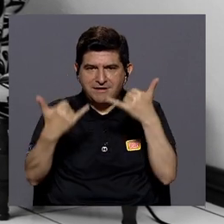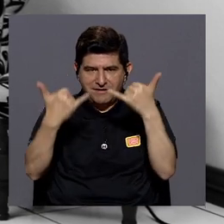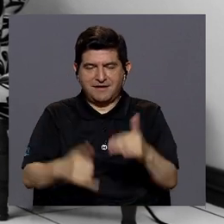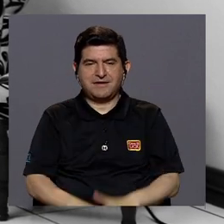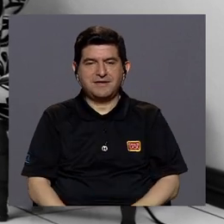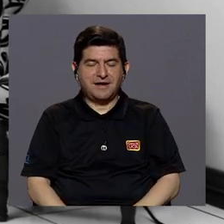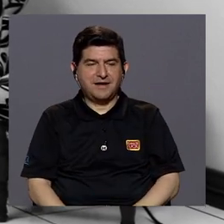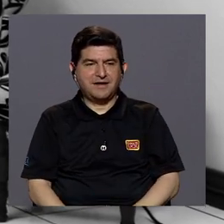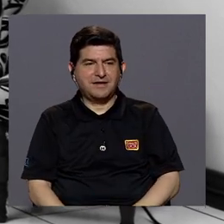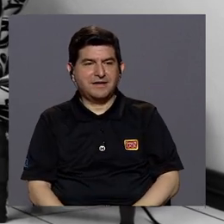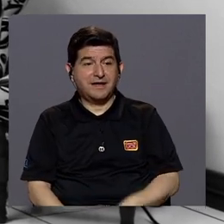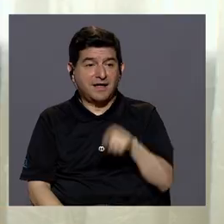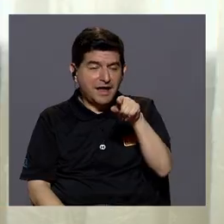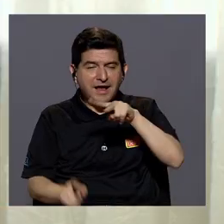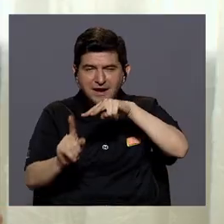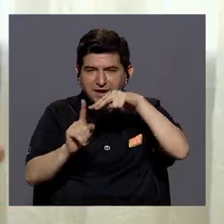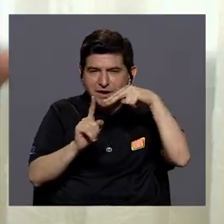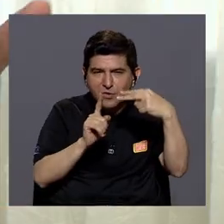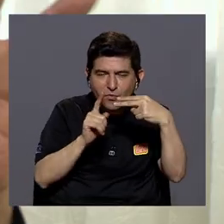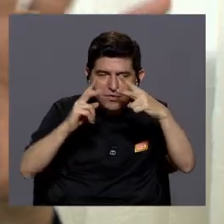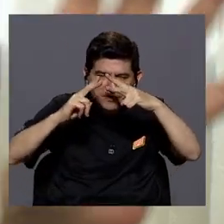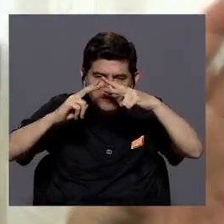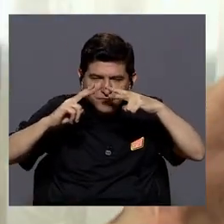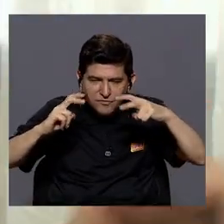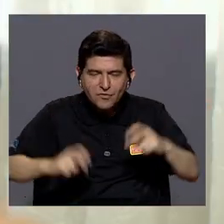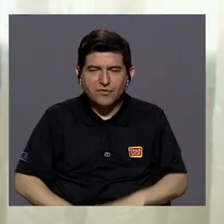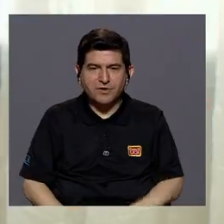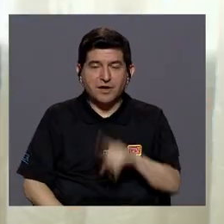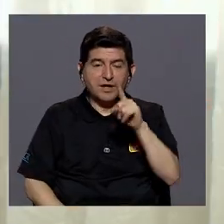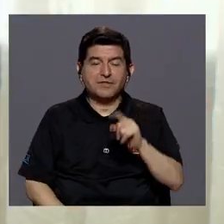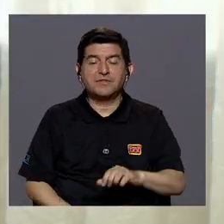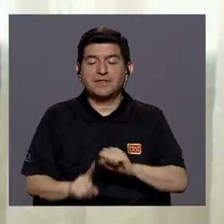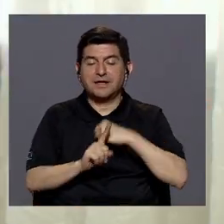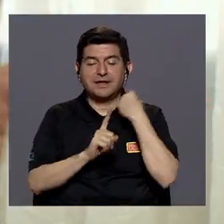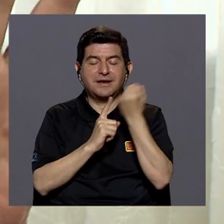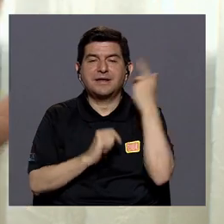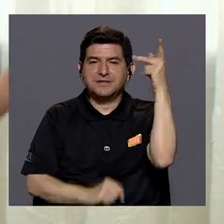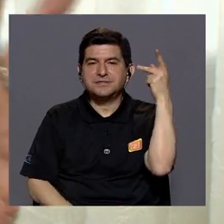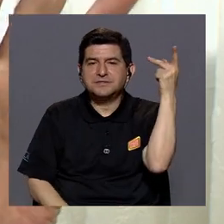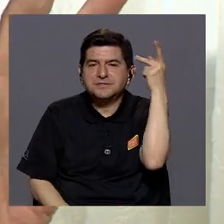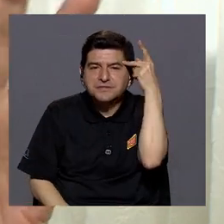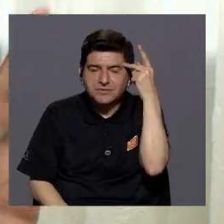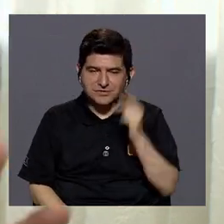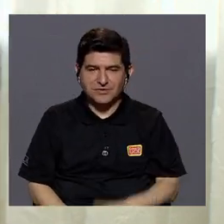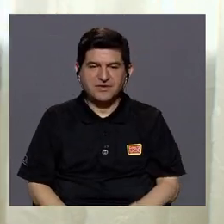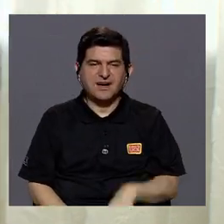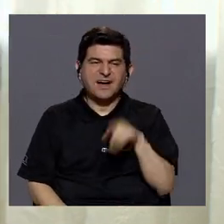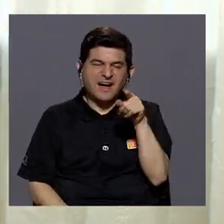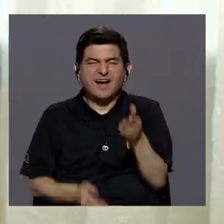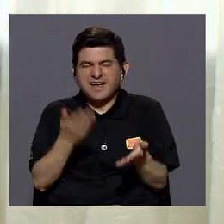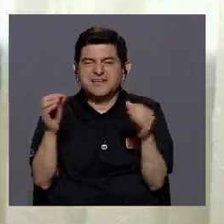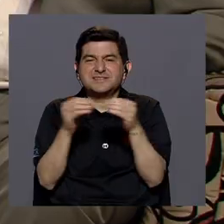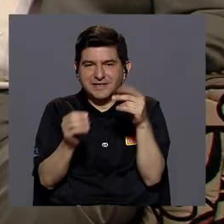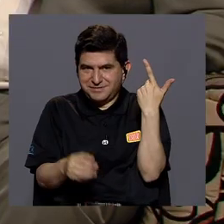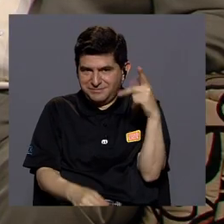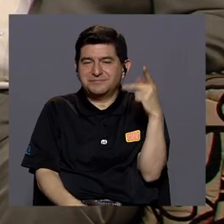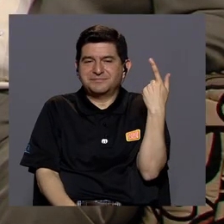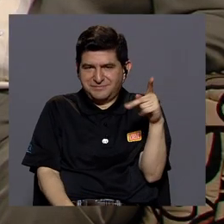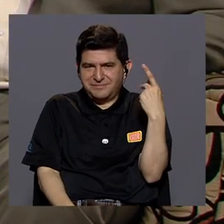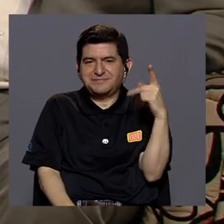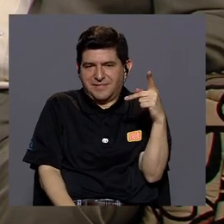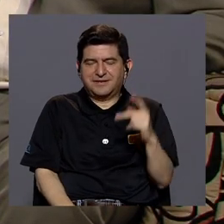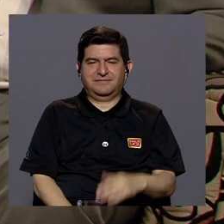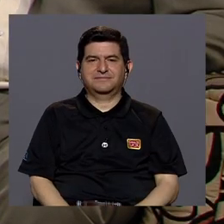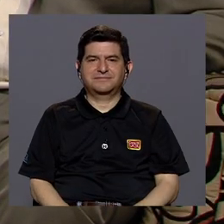él saca enfoques de un panorama político. Uh-huh. Entonces ahí sí ya es más peligroso.